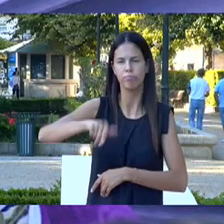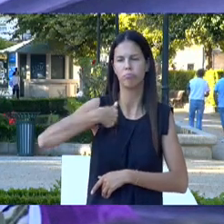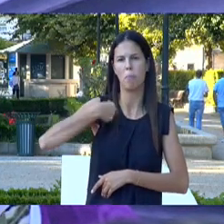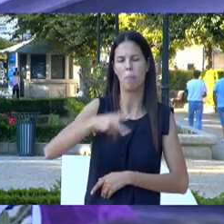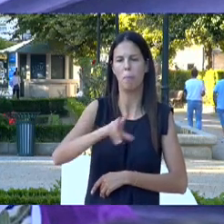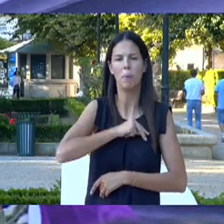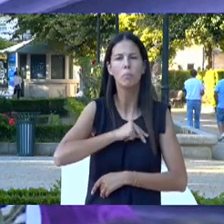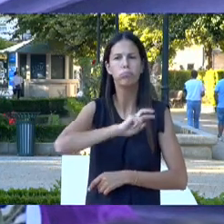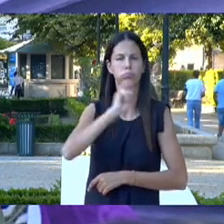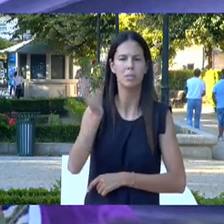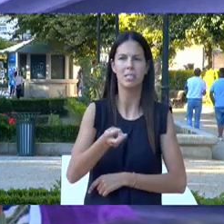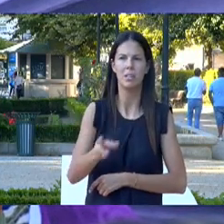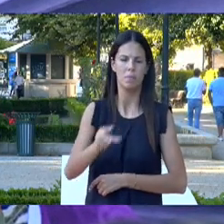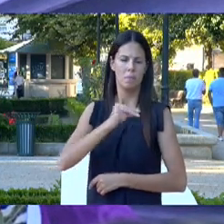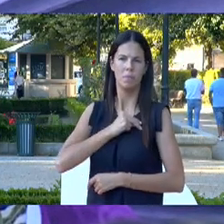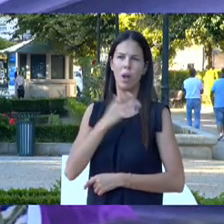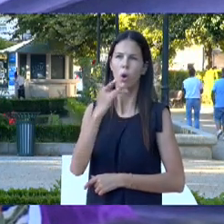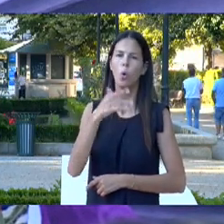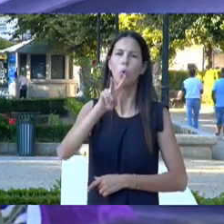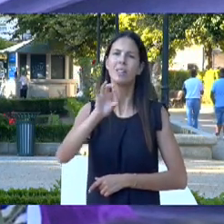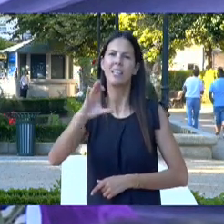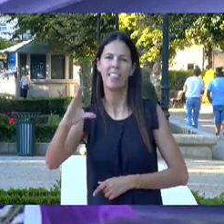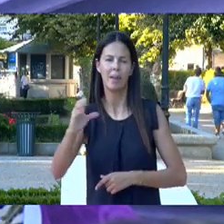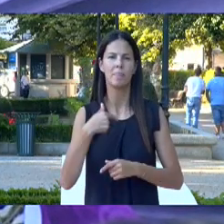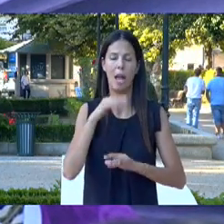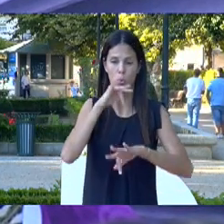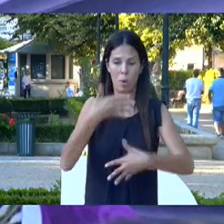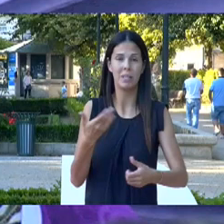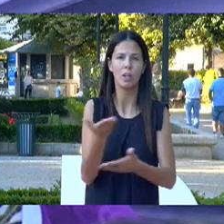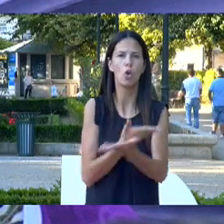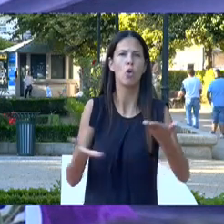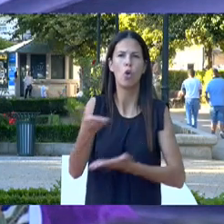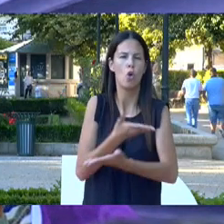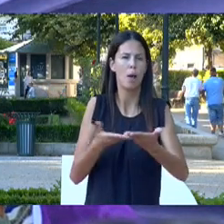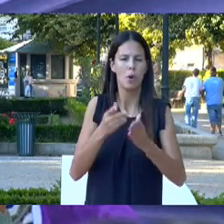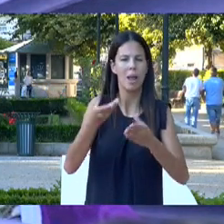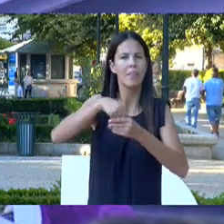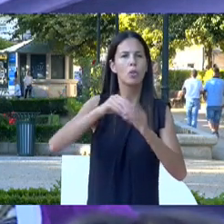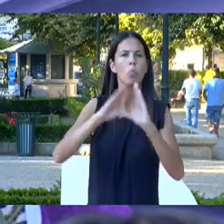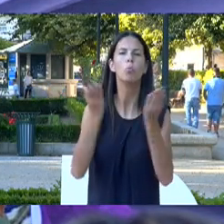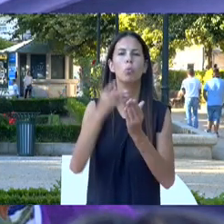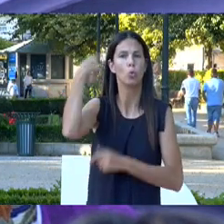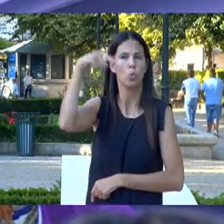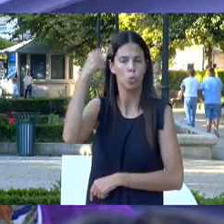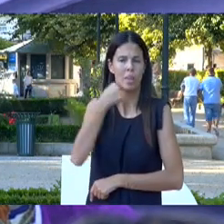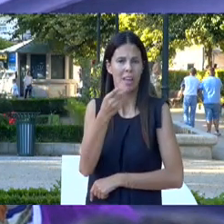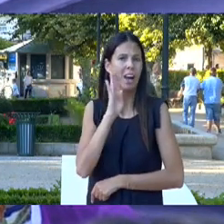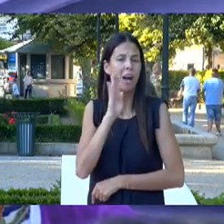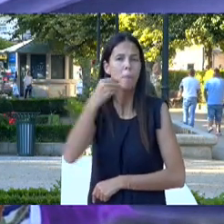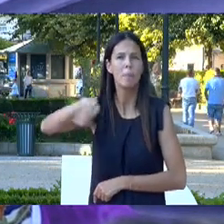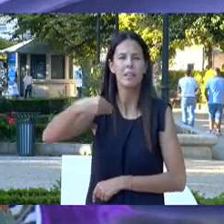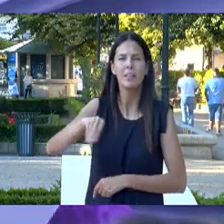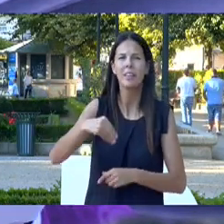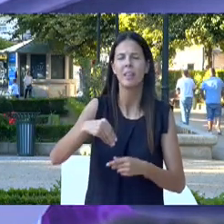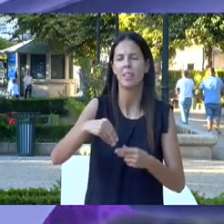entre elas a insignia de ouro da USC. Na actualidade, colabora activamente co mundo da cultura, como xa se dixo, preside a Fundación